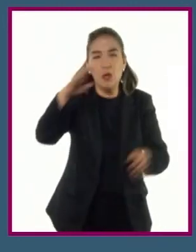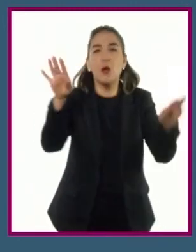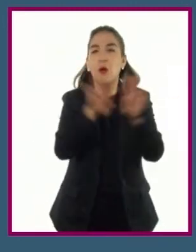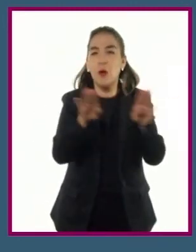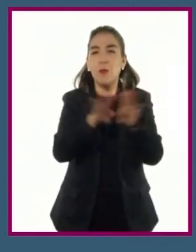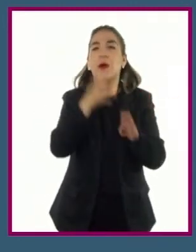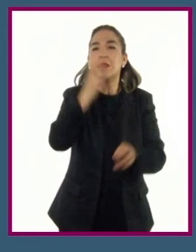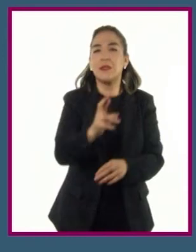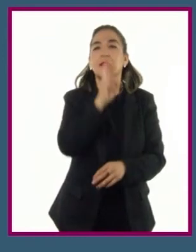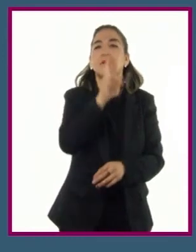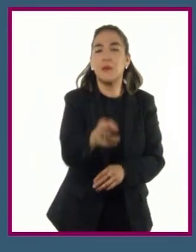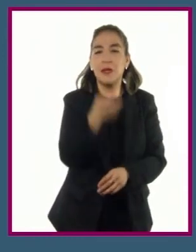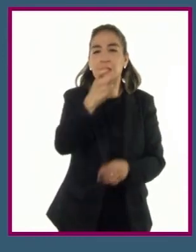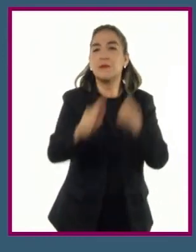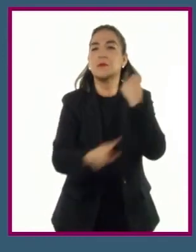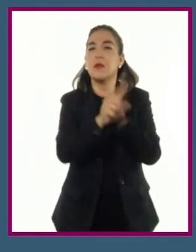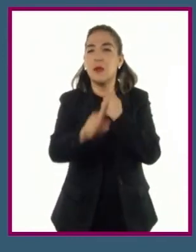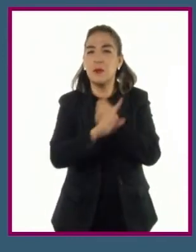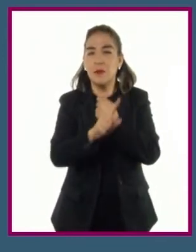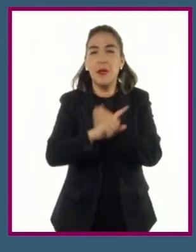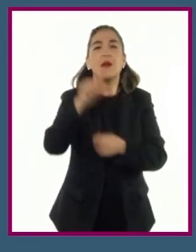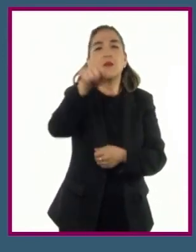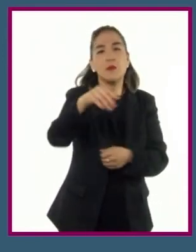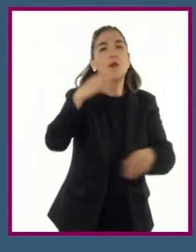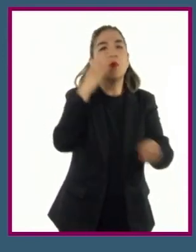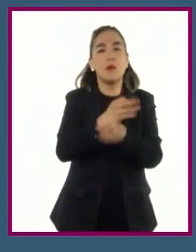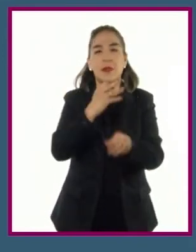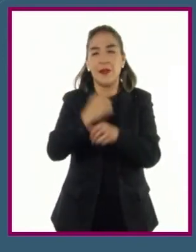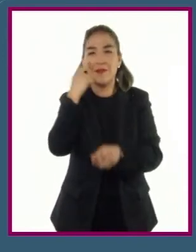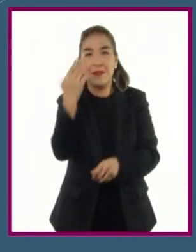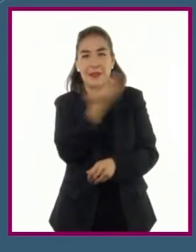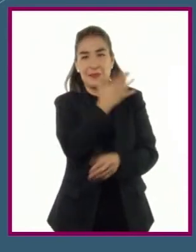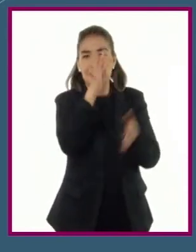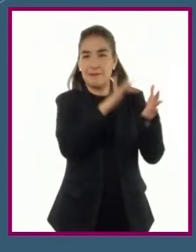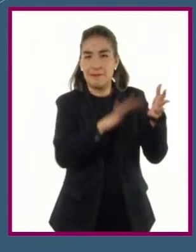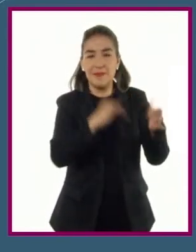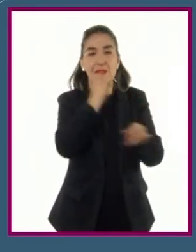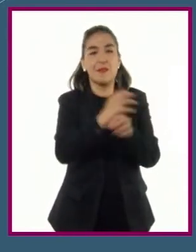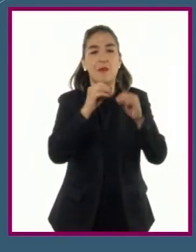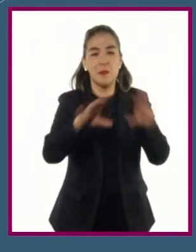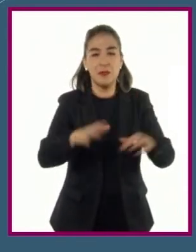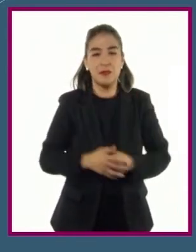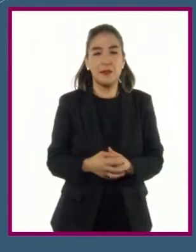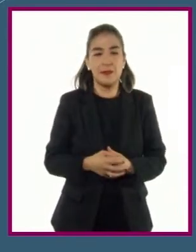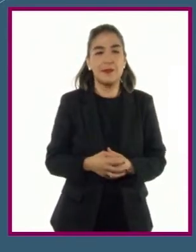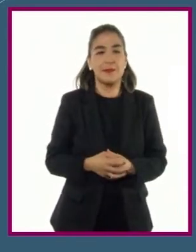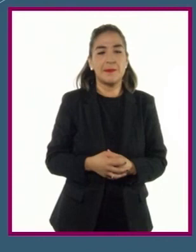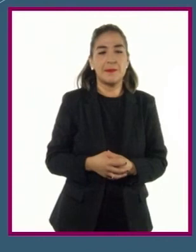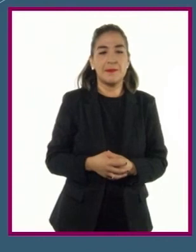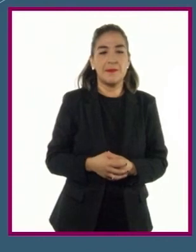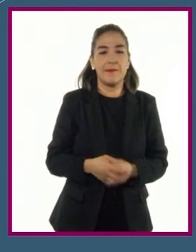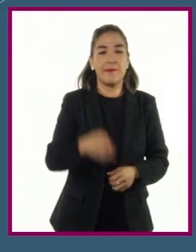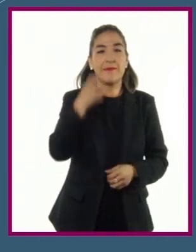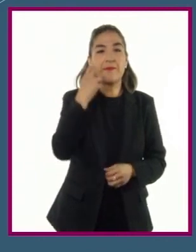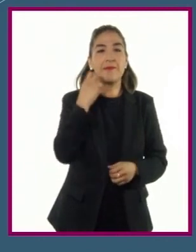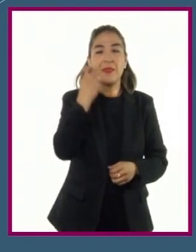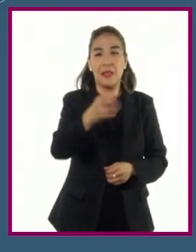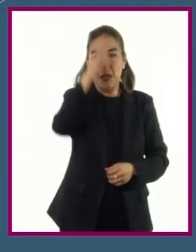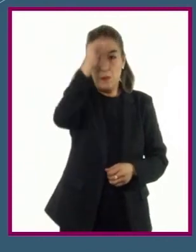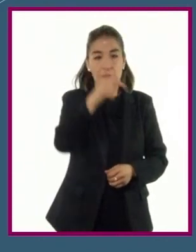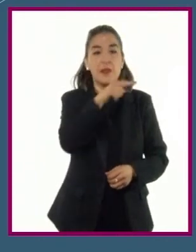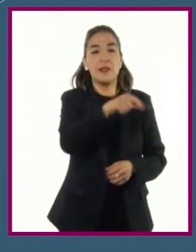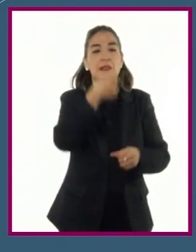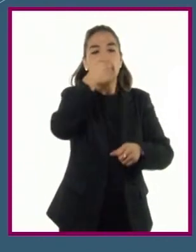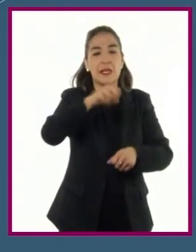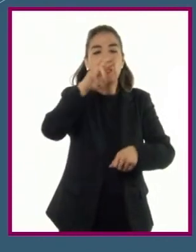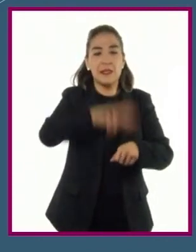dar respuesta a una situación. Analicen la siguiente información. De acuerdo con la Secretaría del Medio Ambiente, la basura